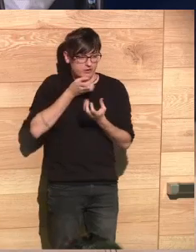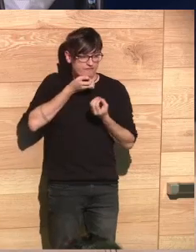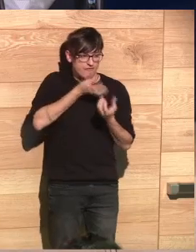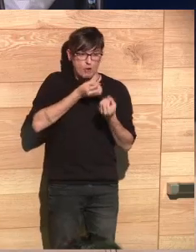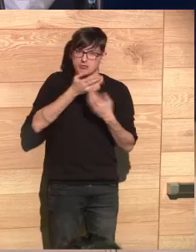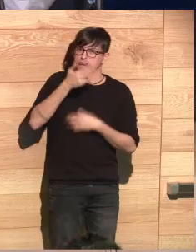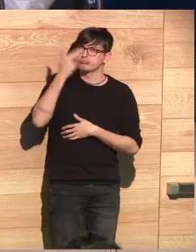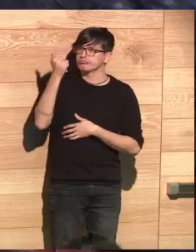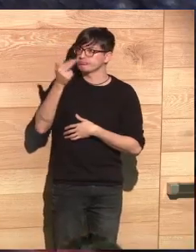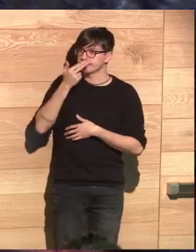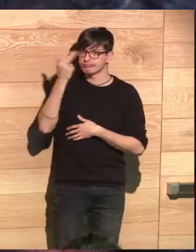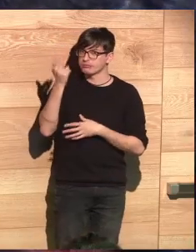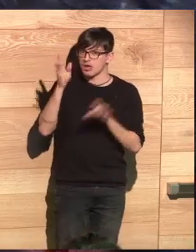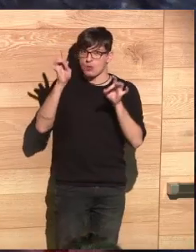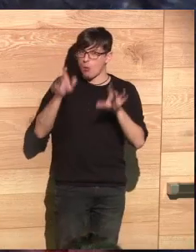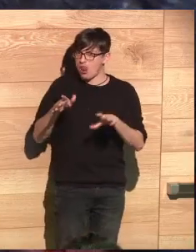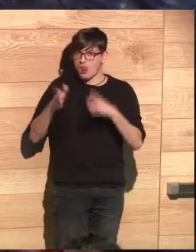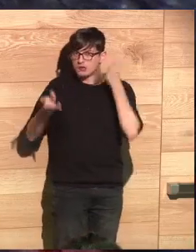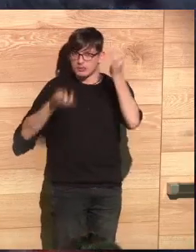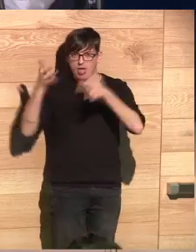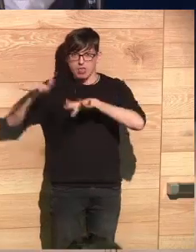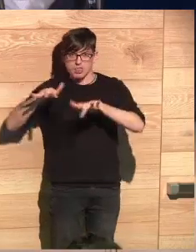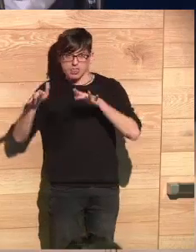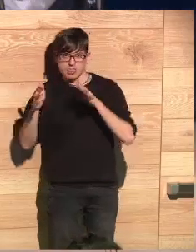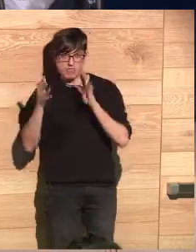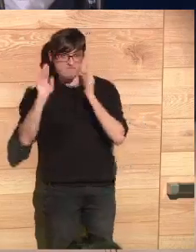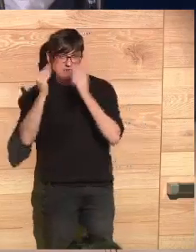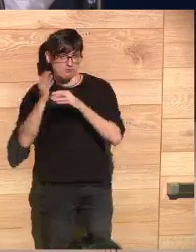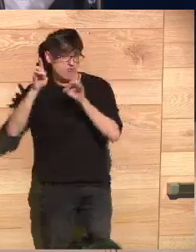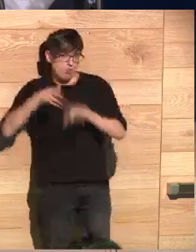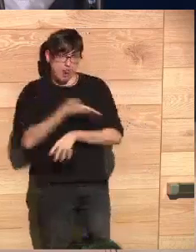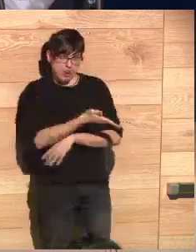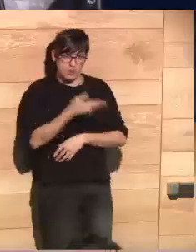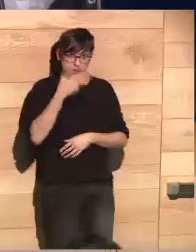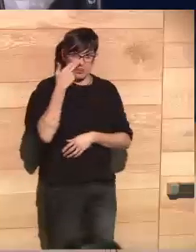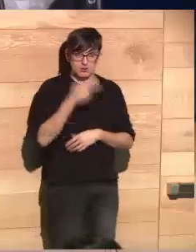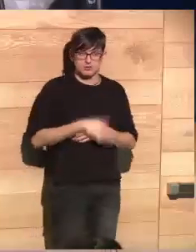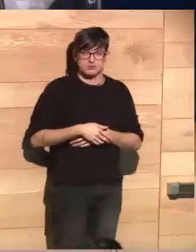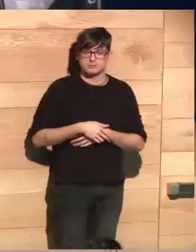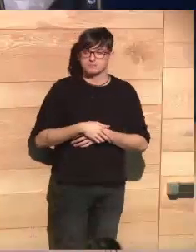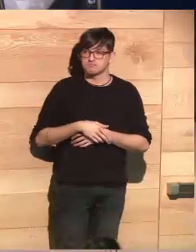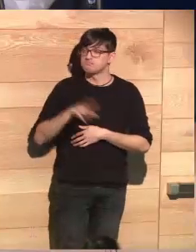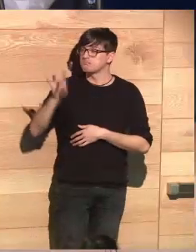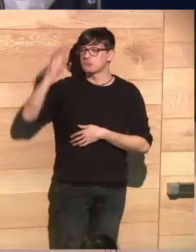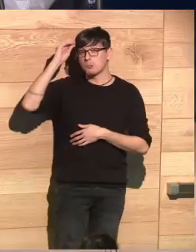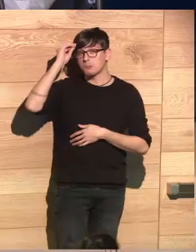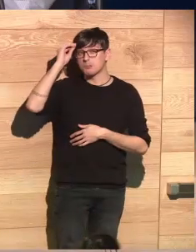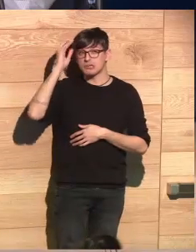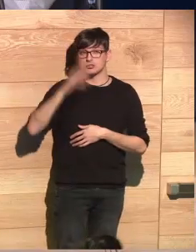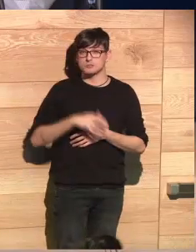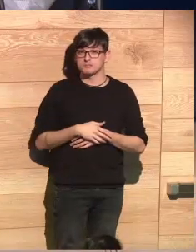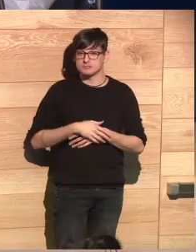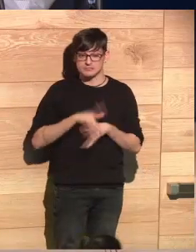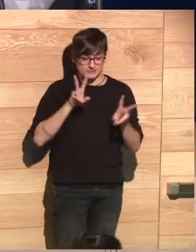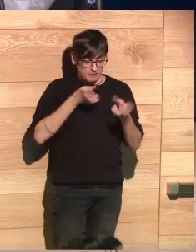ser tan interesante como tus actividades del Facebook, ¿no? Yo diría, yo incluso subo la apuesta. Yo creo que